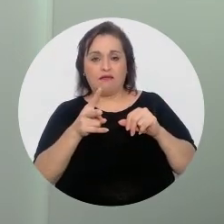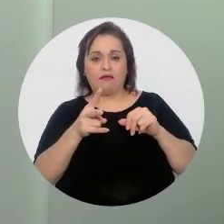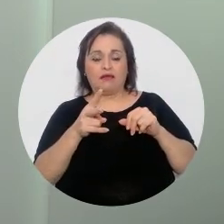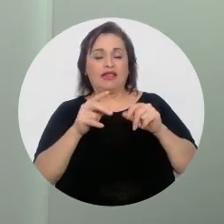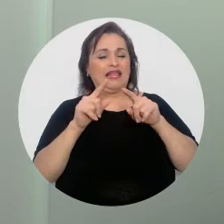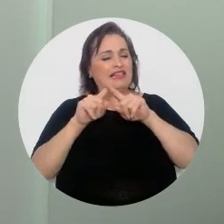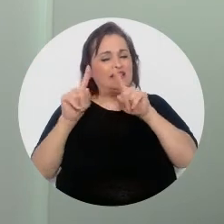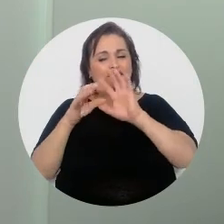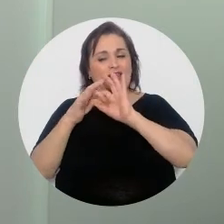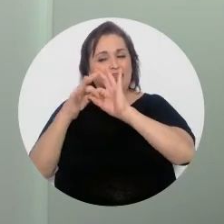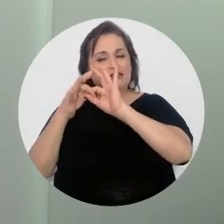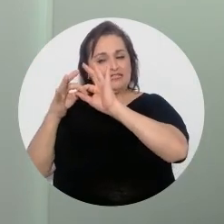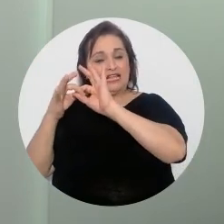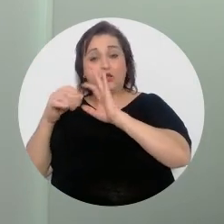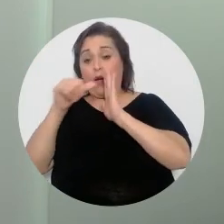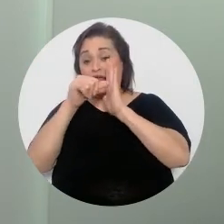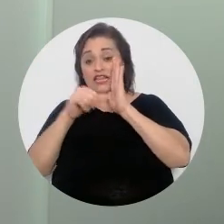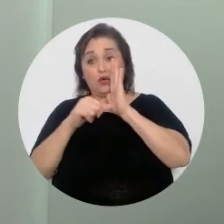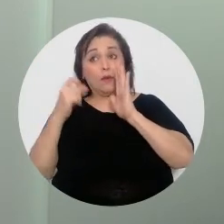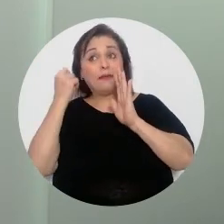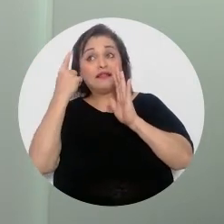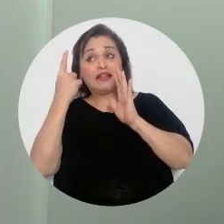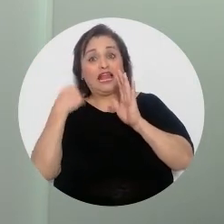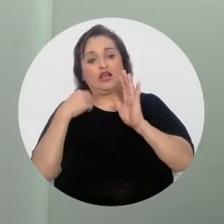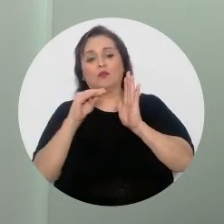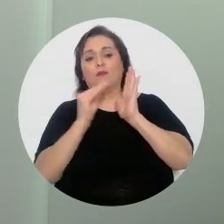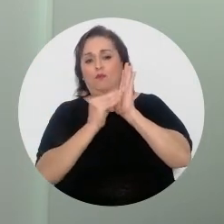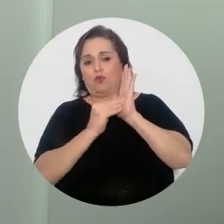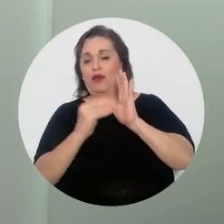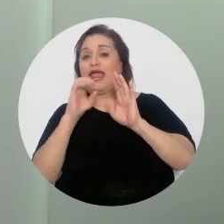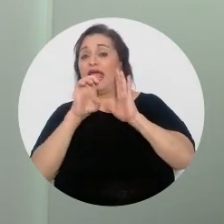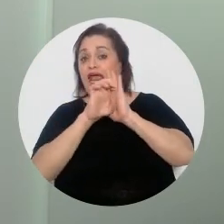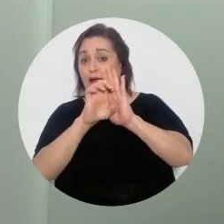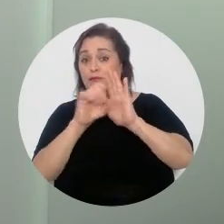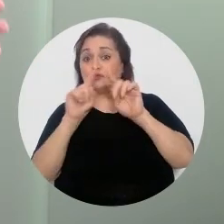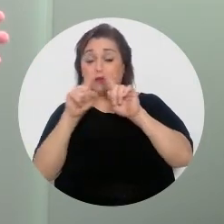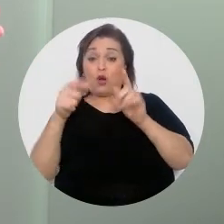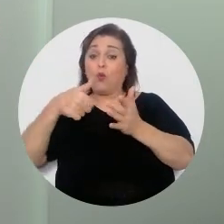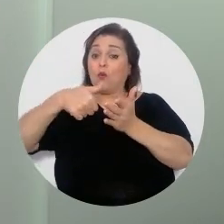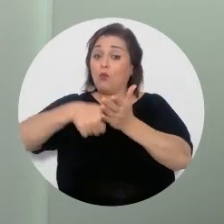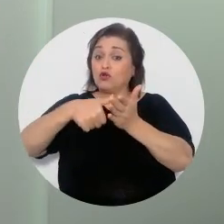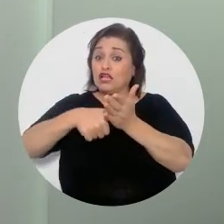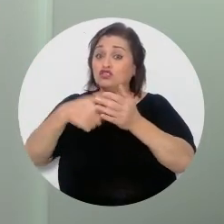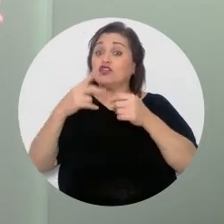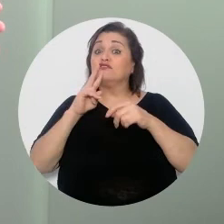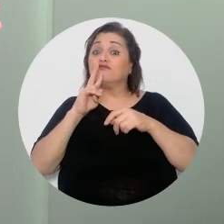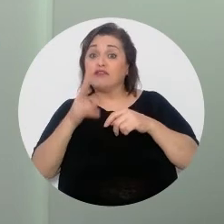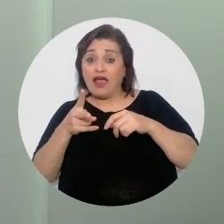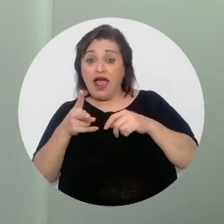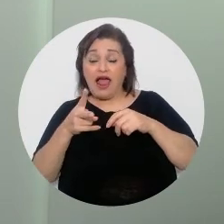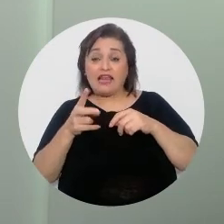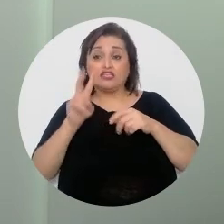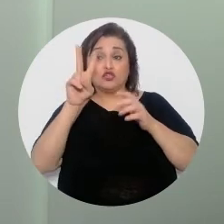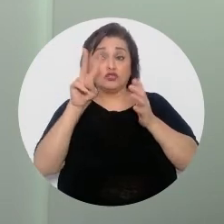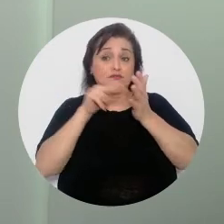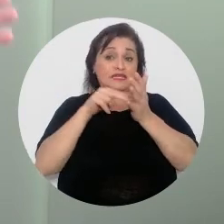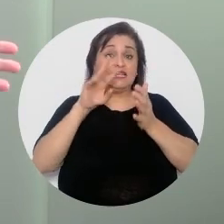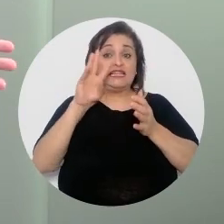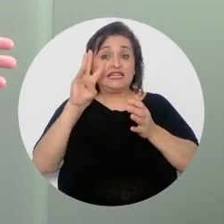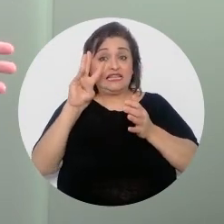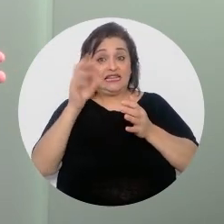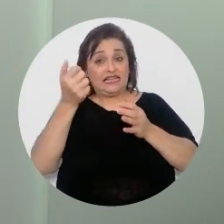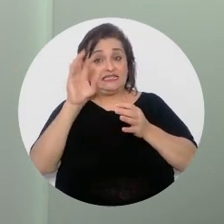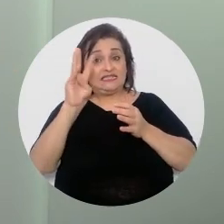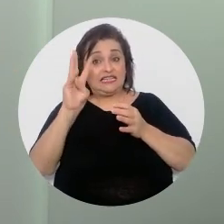es decir, ahí en la serie, en el artículo de Para Entender, ponemos ejemplos, pero con las votaciones que tenemos ya las reales, tanto